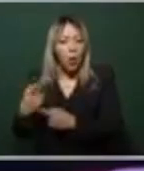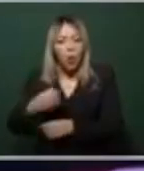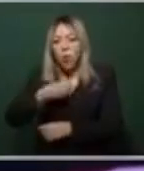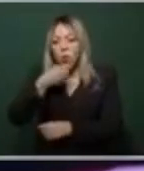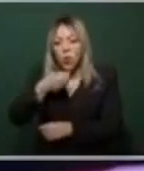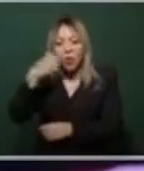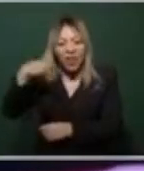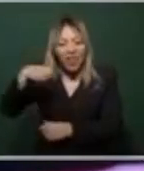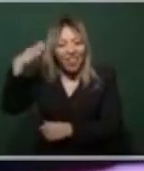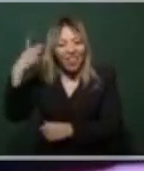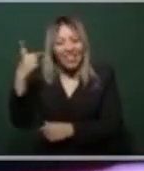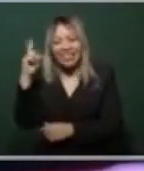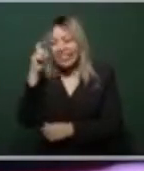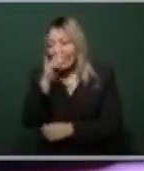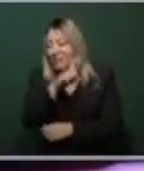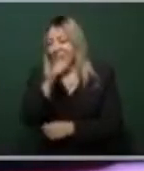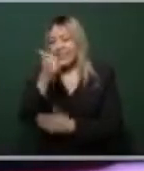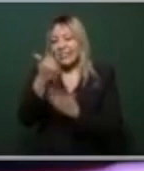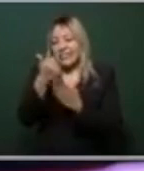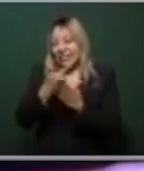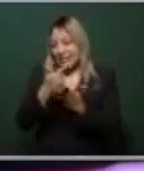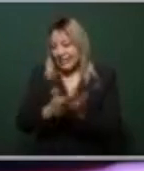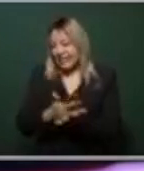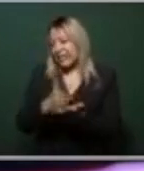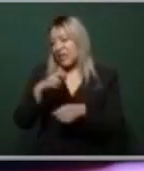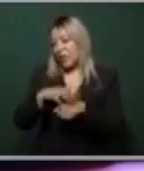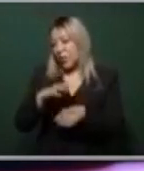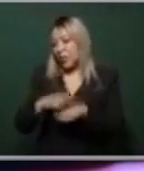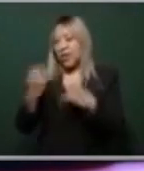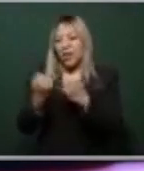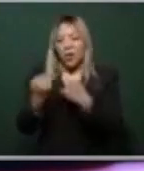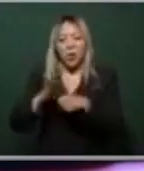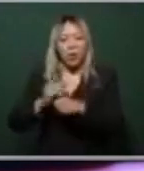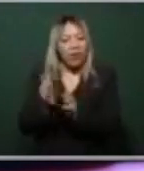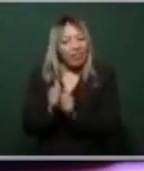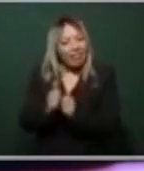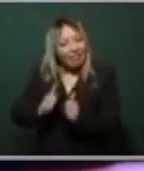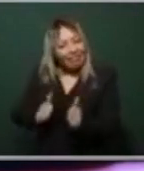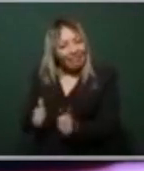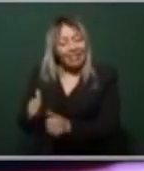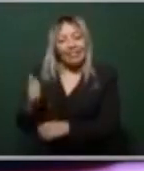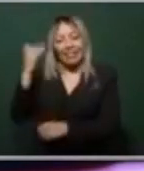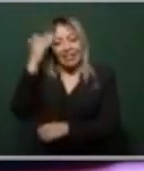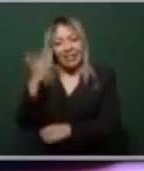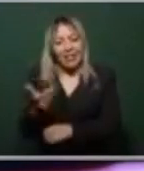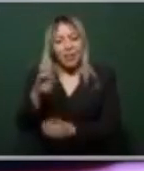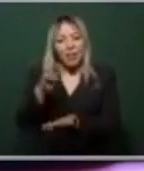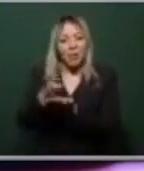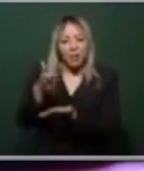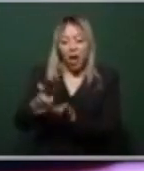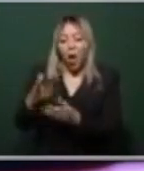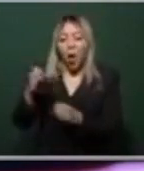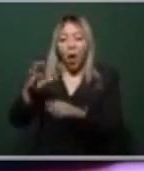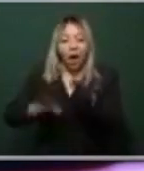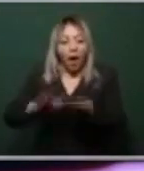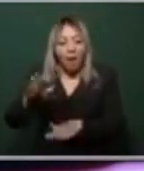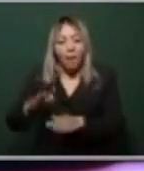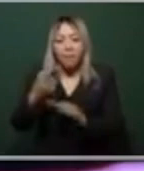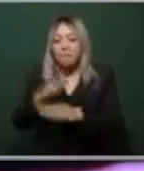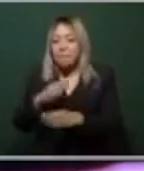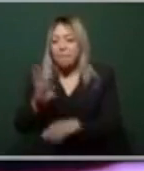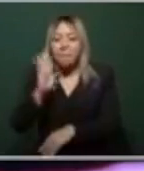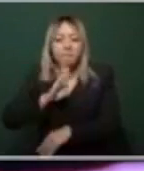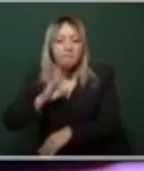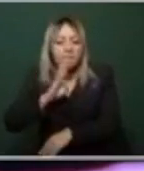censos y sobre todo porque se están retrasando las entregas de los recursos y en algunos casos están fallando las tarjetas. Quisiera